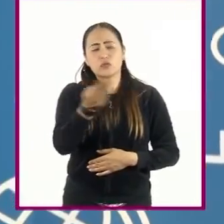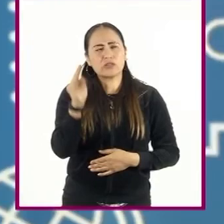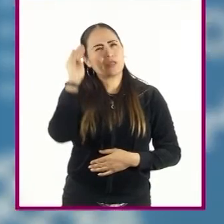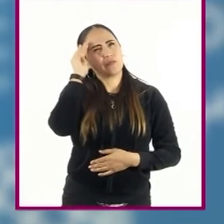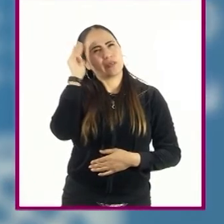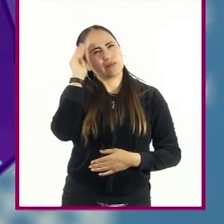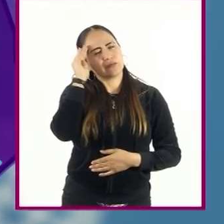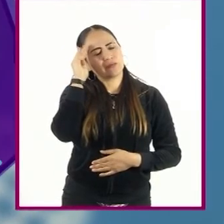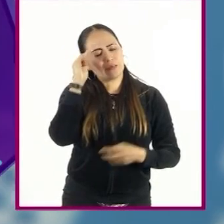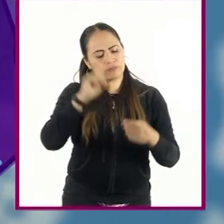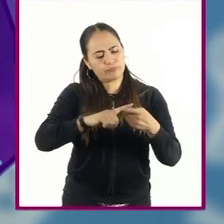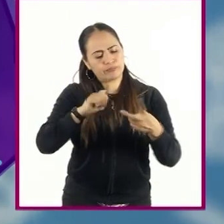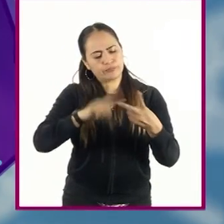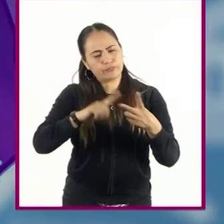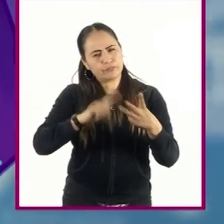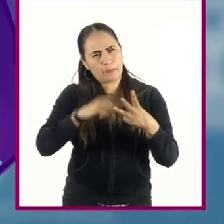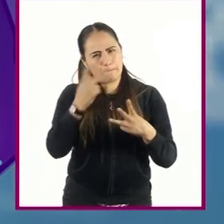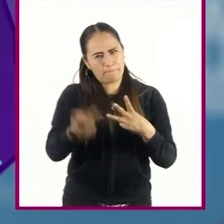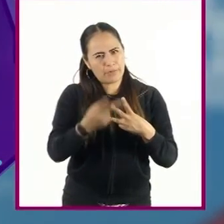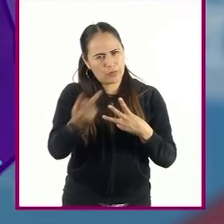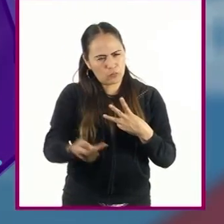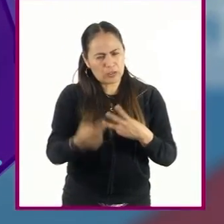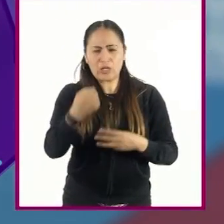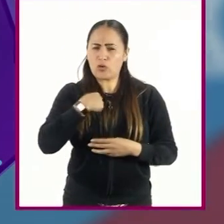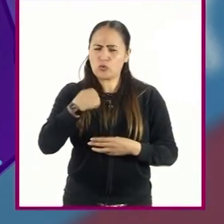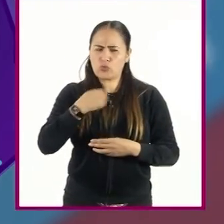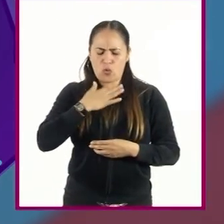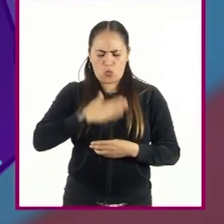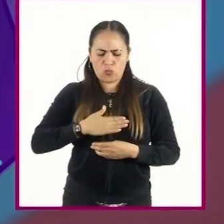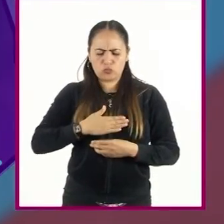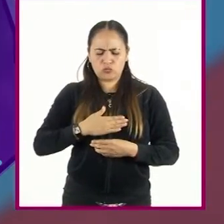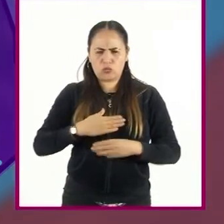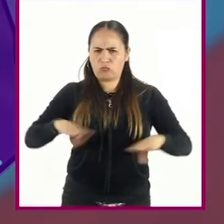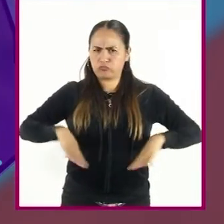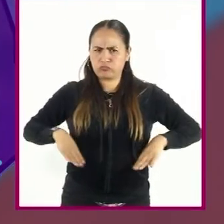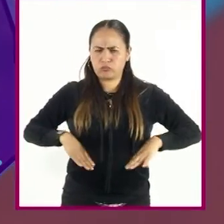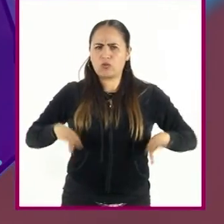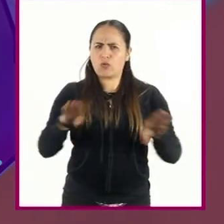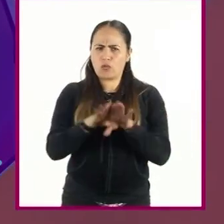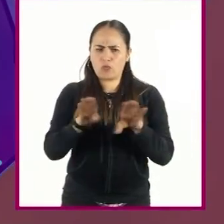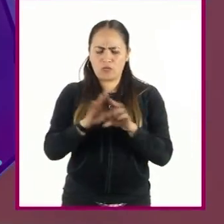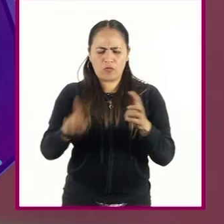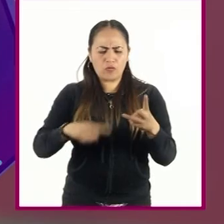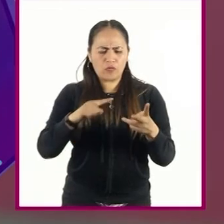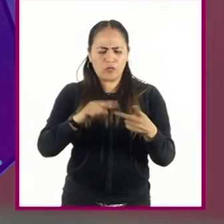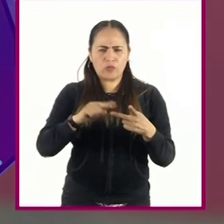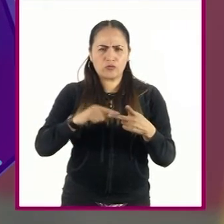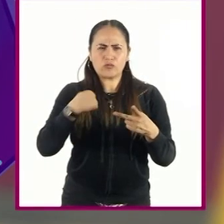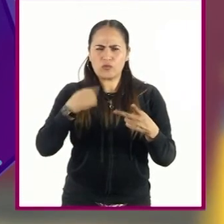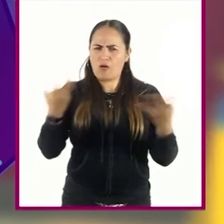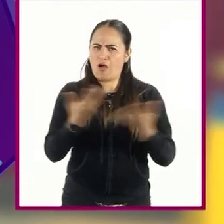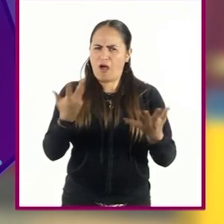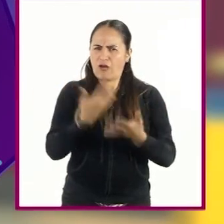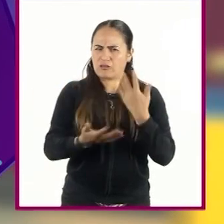tres preguntas. ¿Cómo puedo ser justo? ¿Cómo puedo actuar justamente?